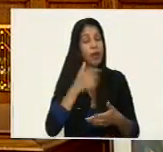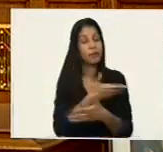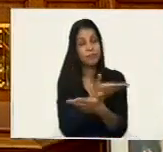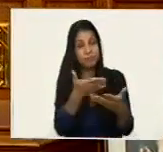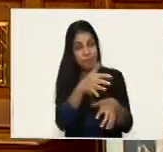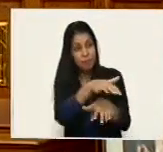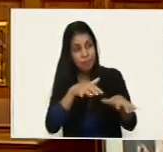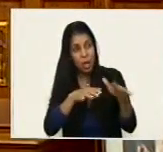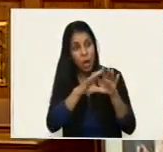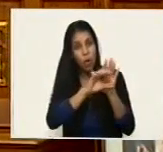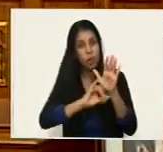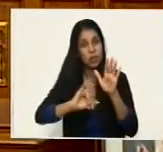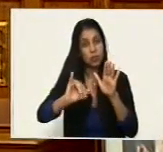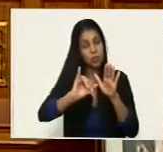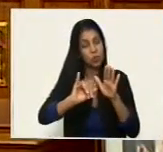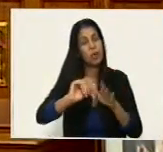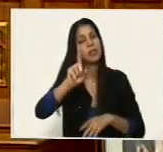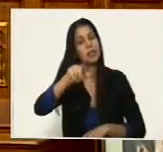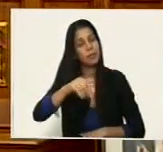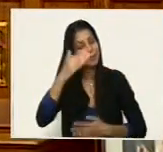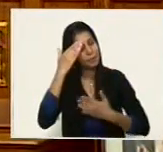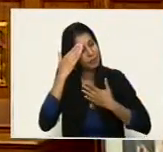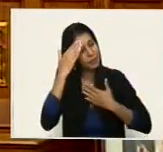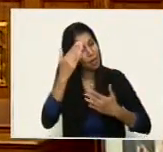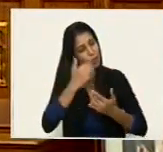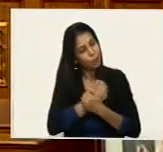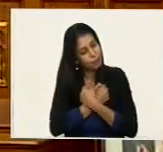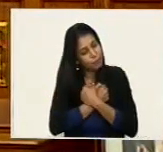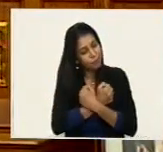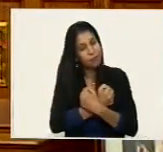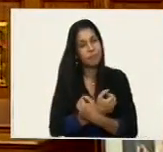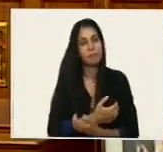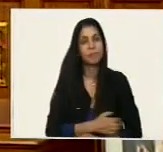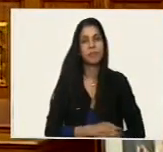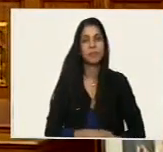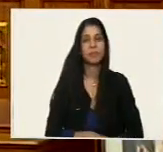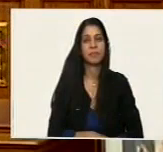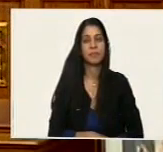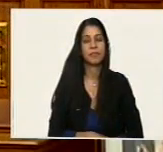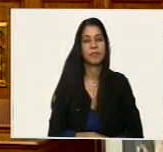nuestros constituyentes, vaya también mi saludo fraterno y revolucionario.